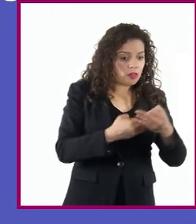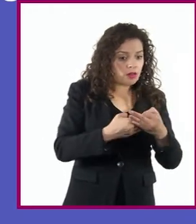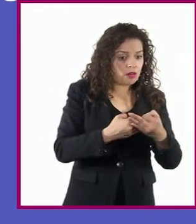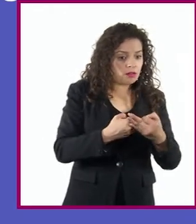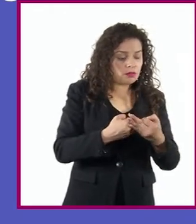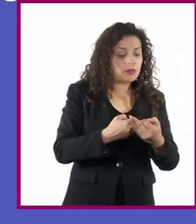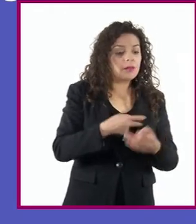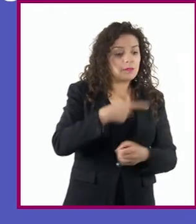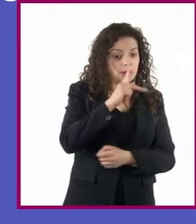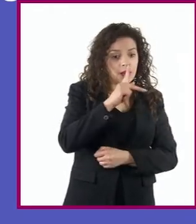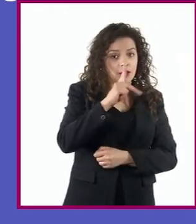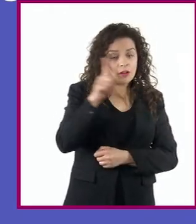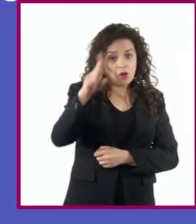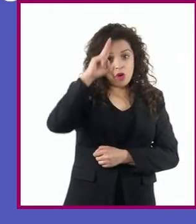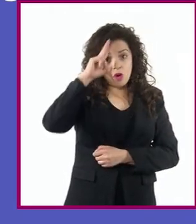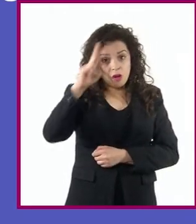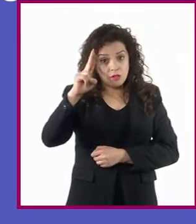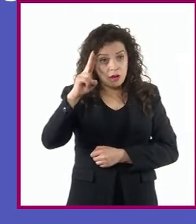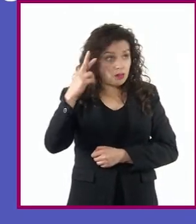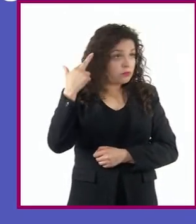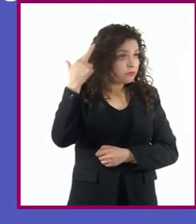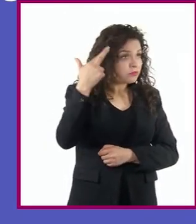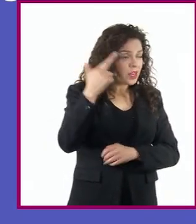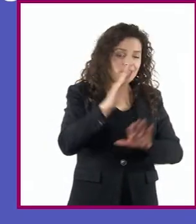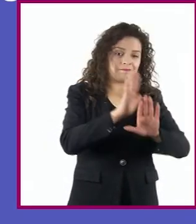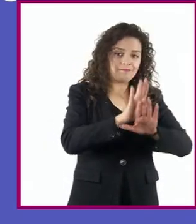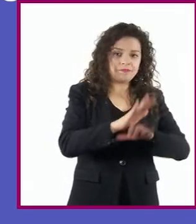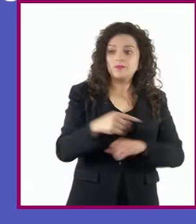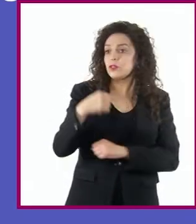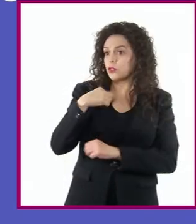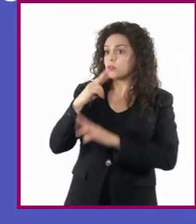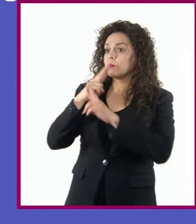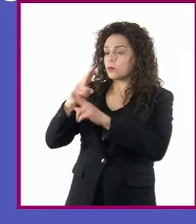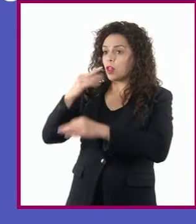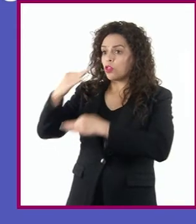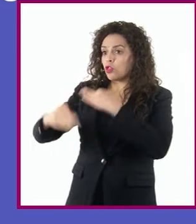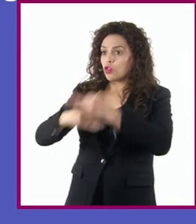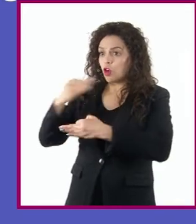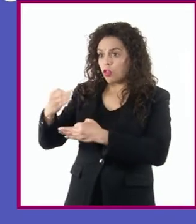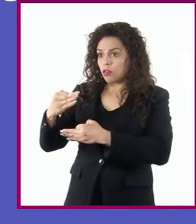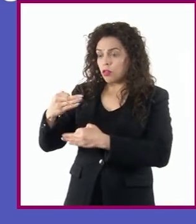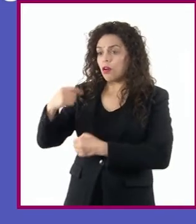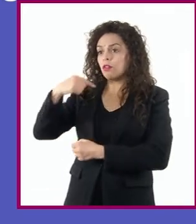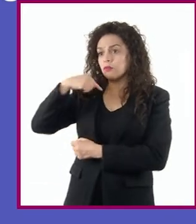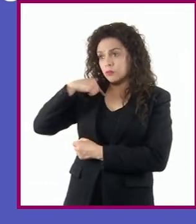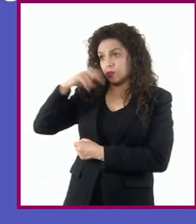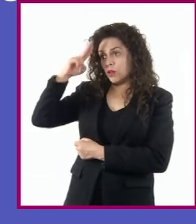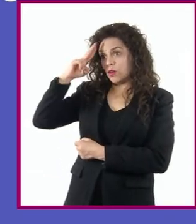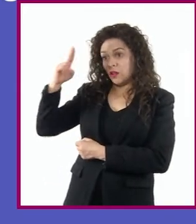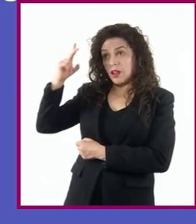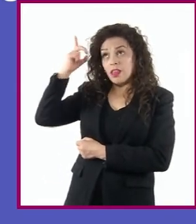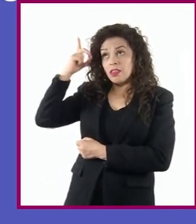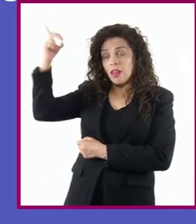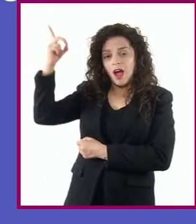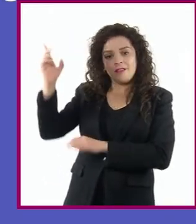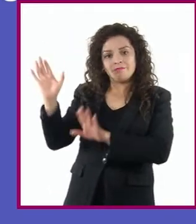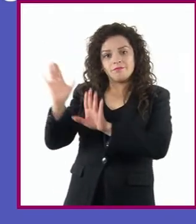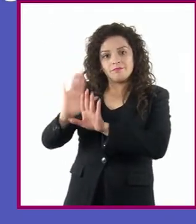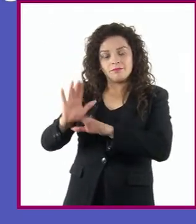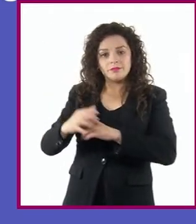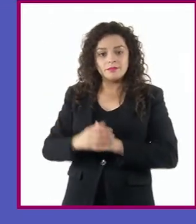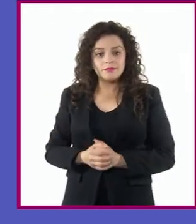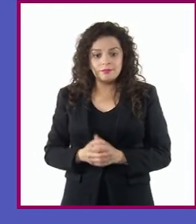reino. Y yo te contesté, todo, excepto el honor de Dios. Era un diálogo entre